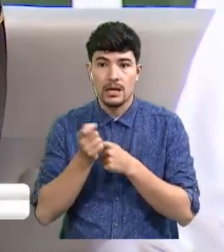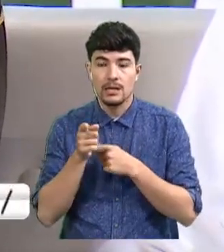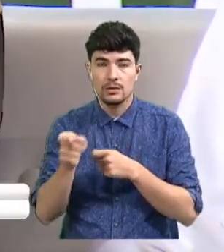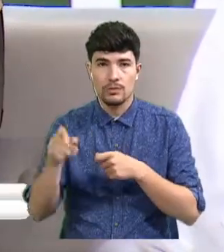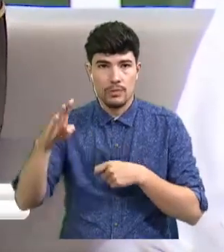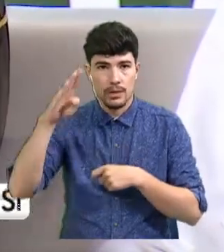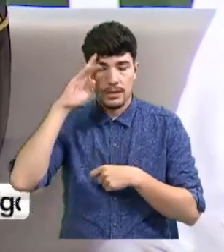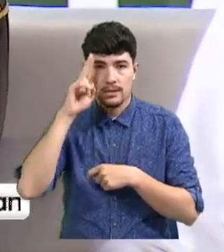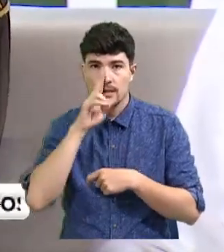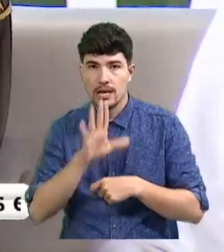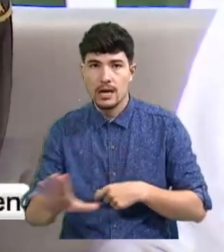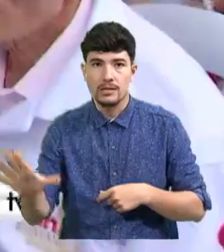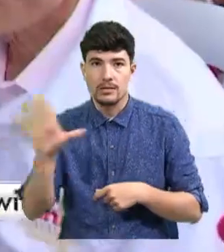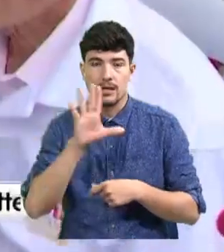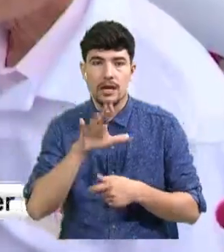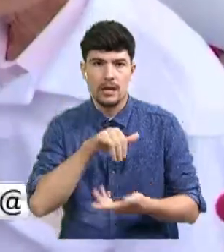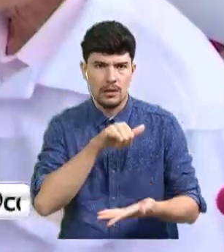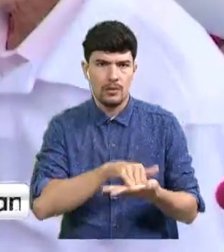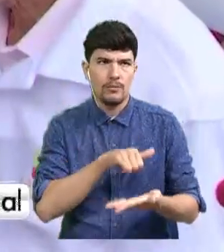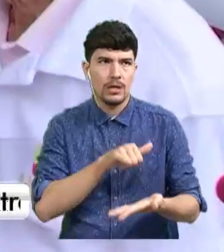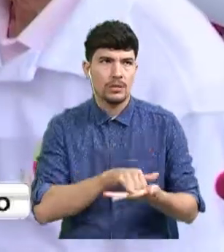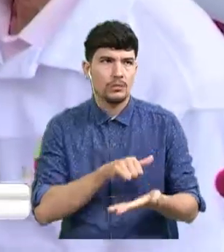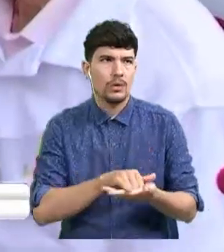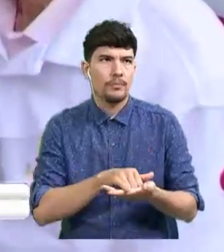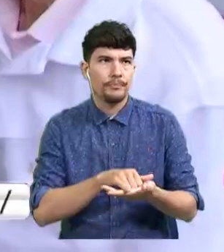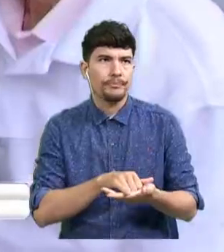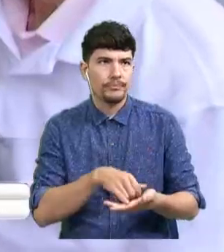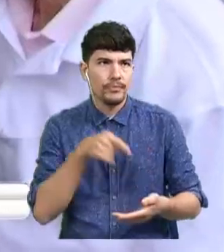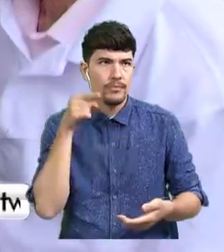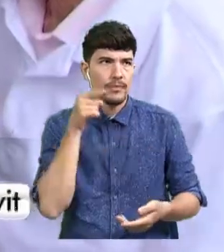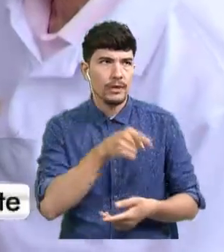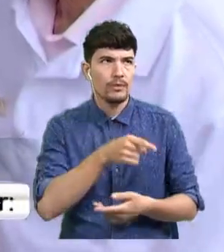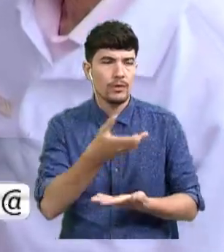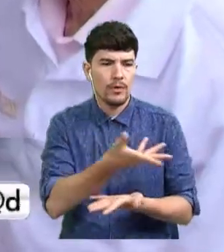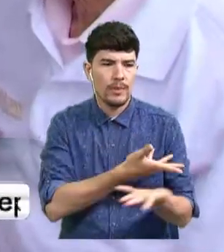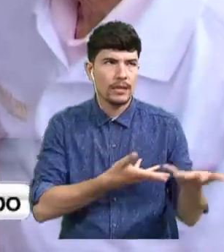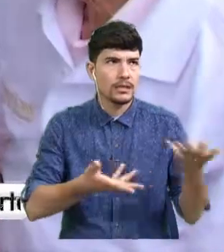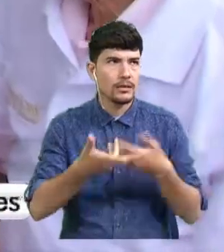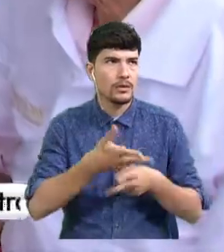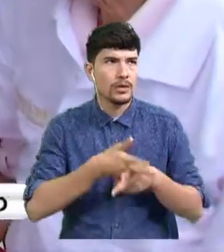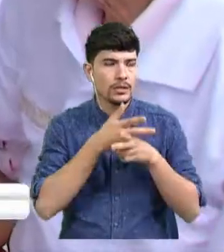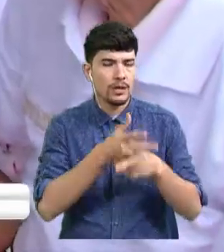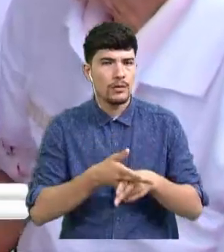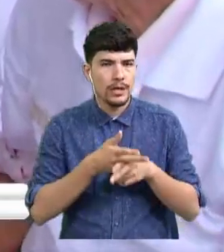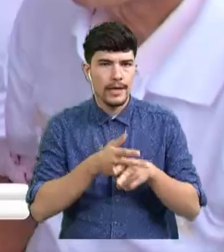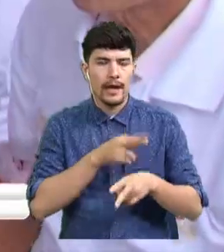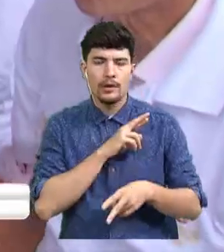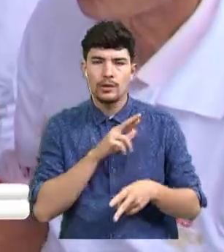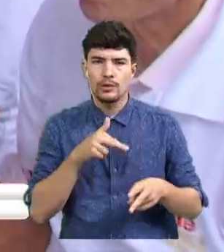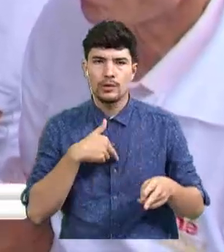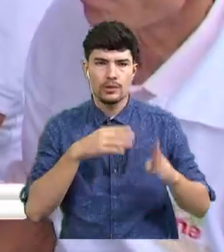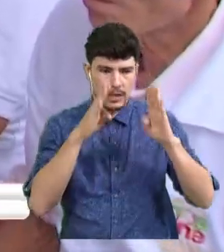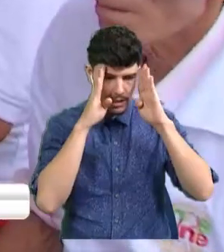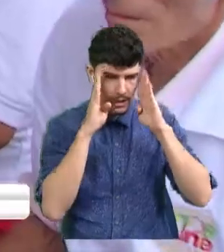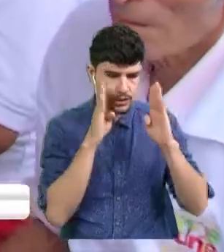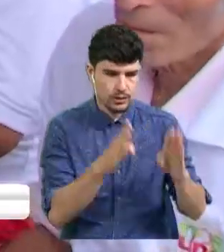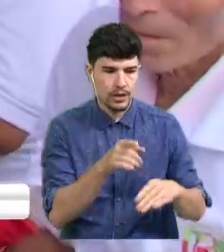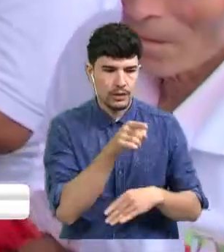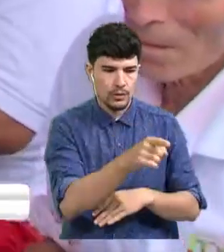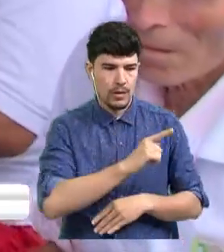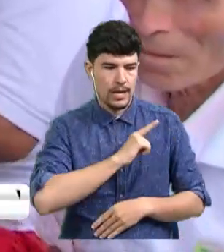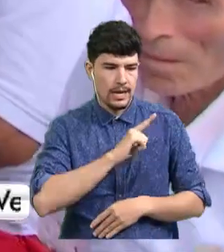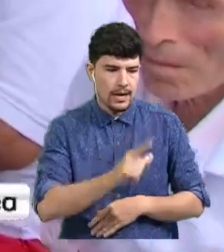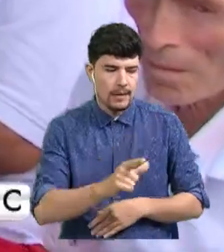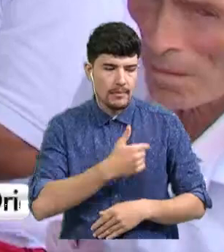la Policía Nacional. Asimismo, pues a la expectativa del conversatorio de seguridad, donde vamos a escuchar a los líderes, presidentes